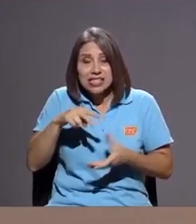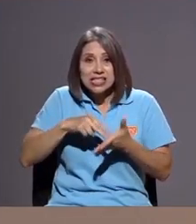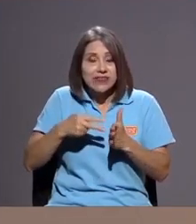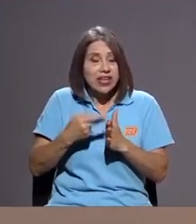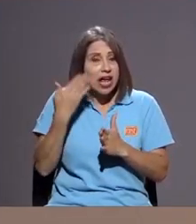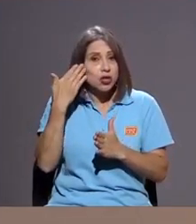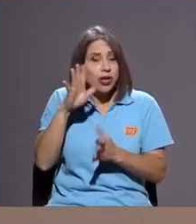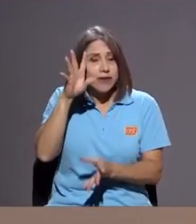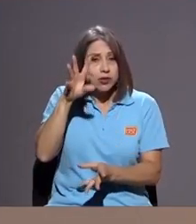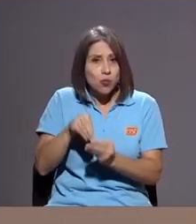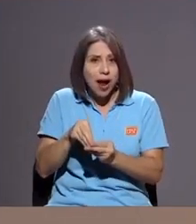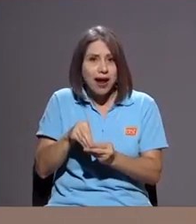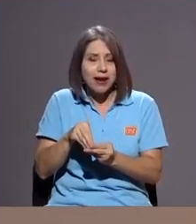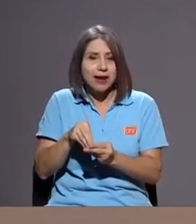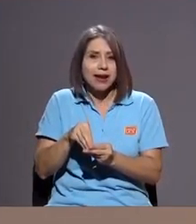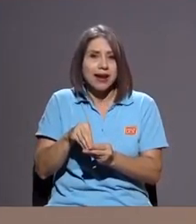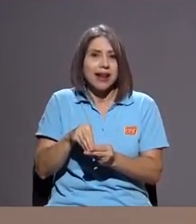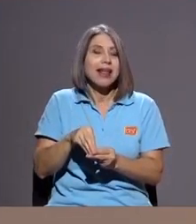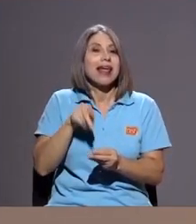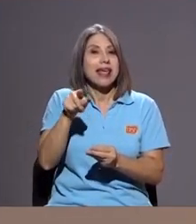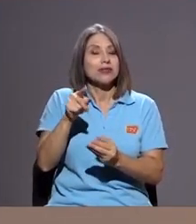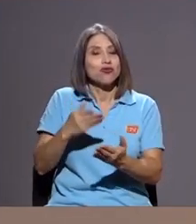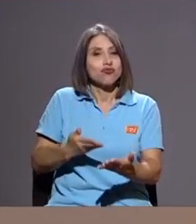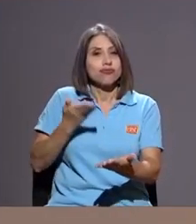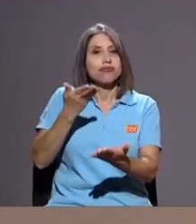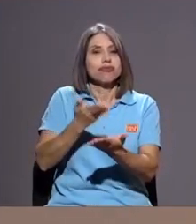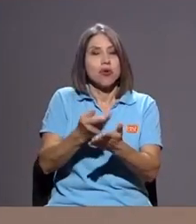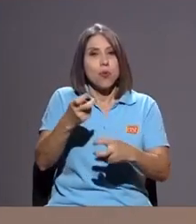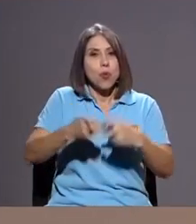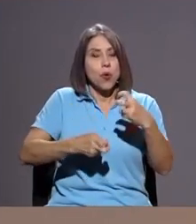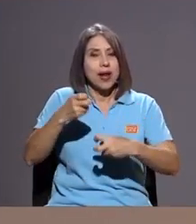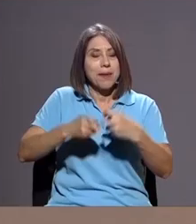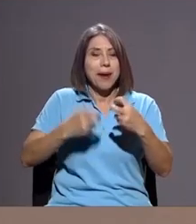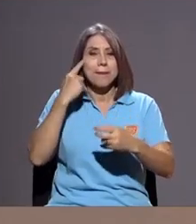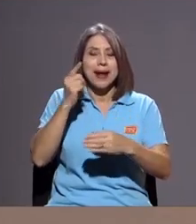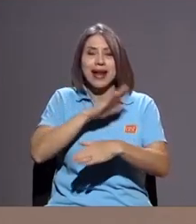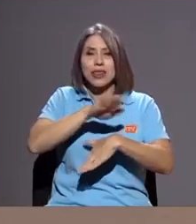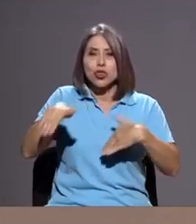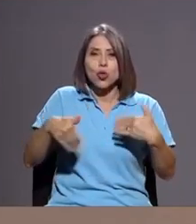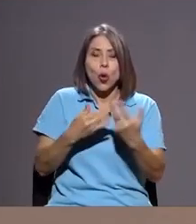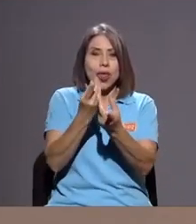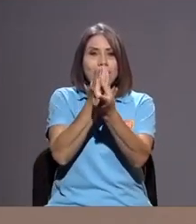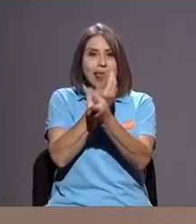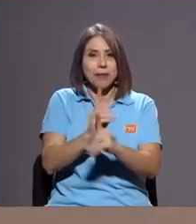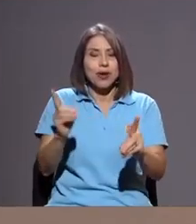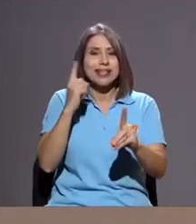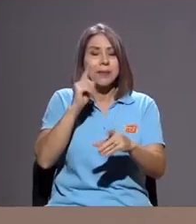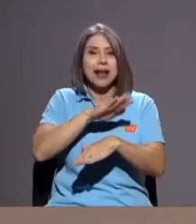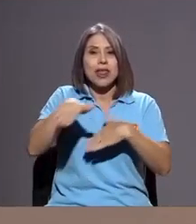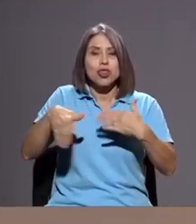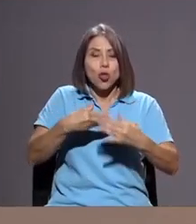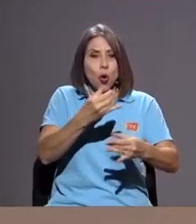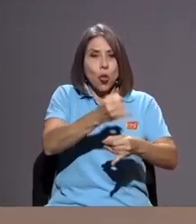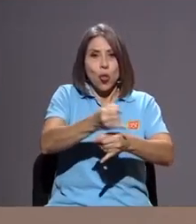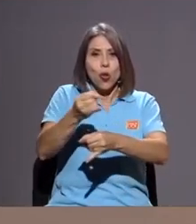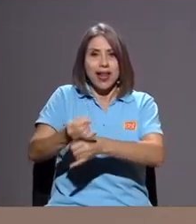Me parece que plantea un problema para toda la democracia, para todo el Estado